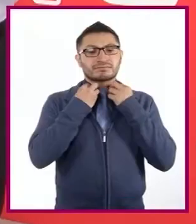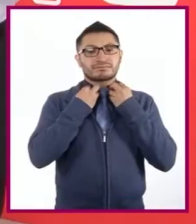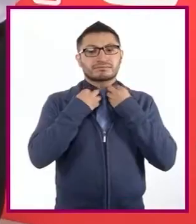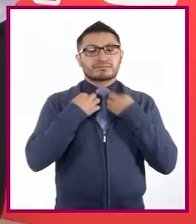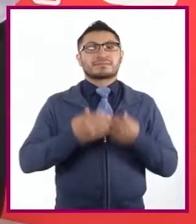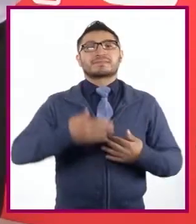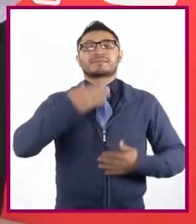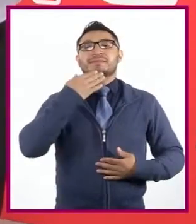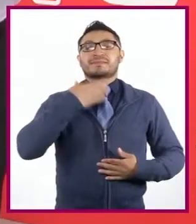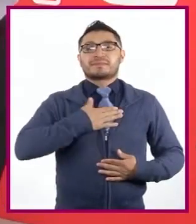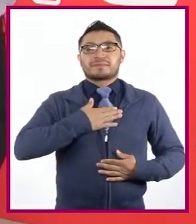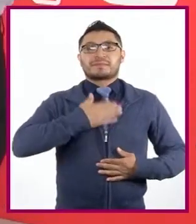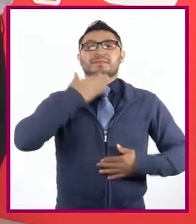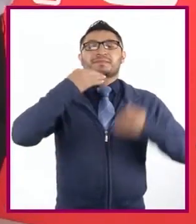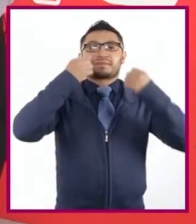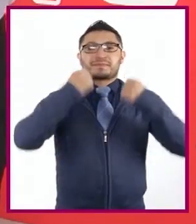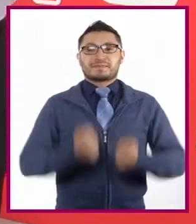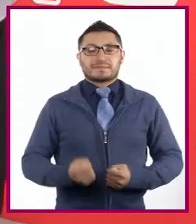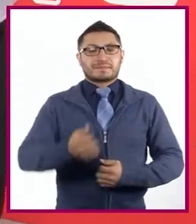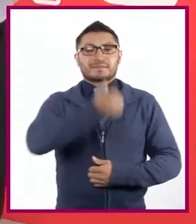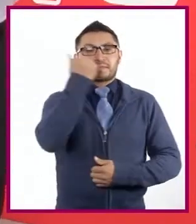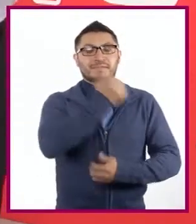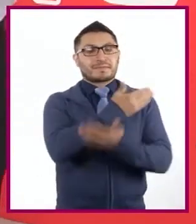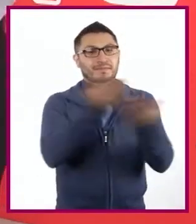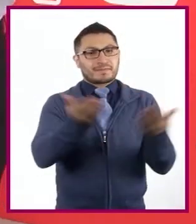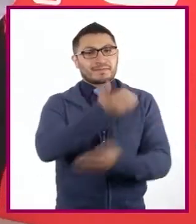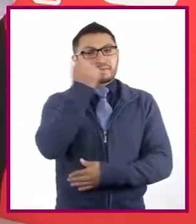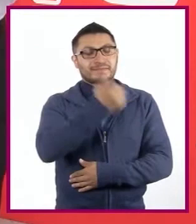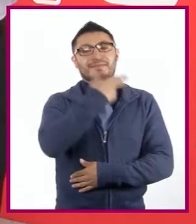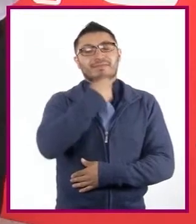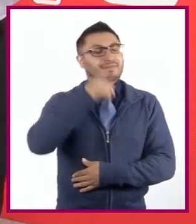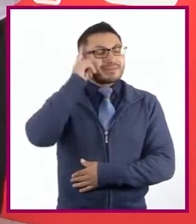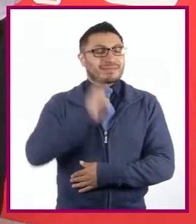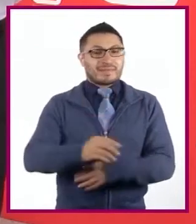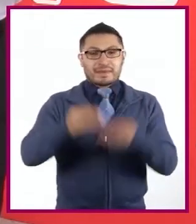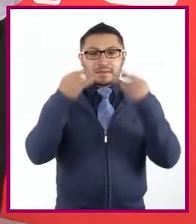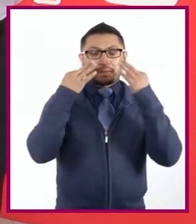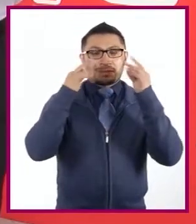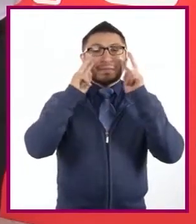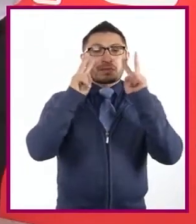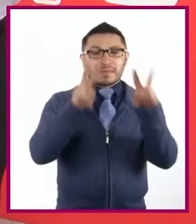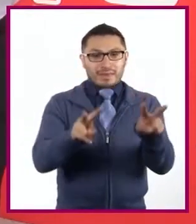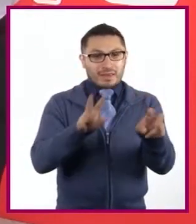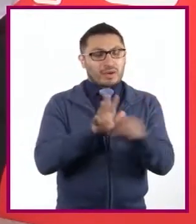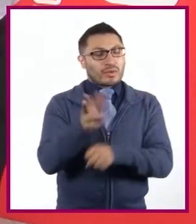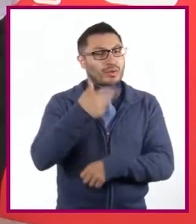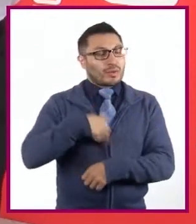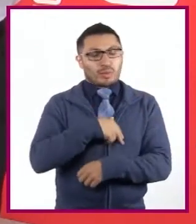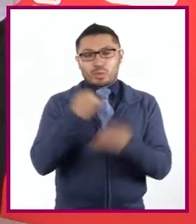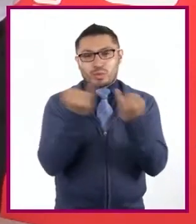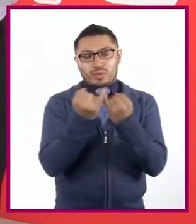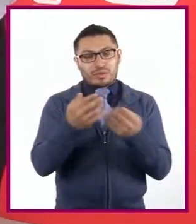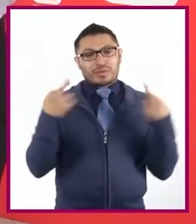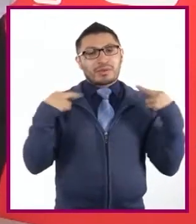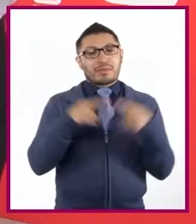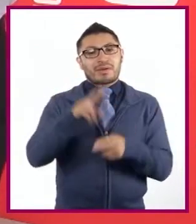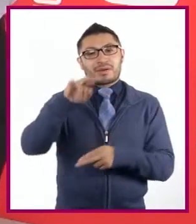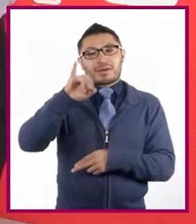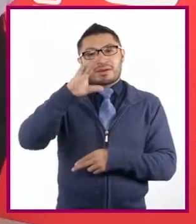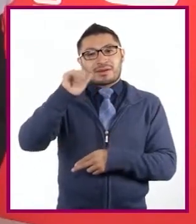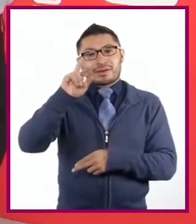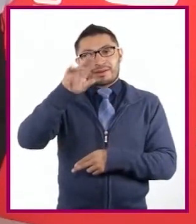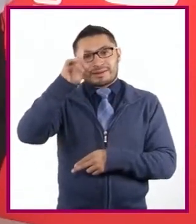Estoy segura que nuestras alumnas y alumnos observaron lo que nosotros, maestro Ricardo, que los gatos